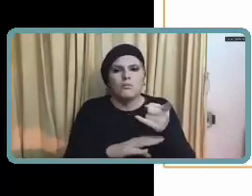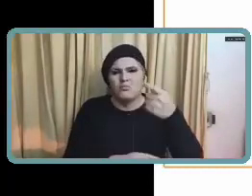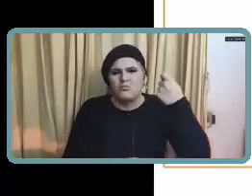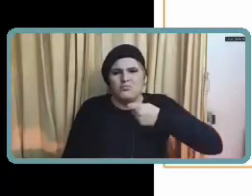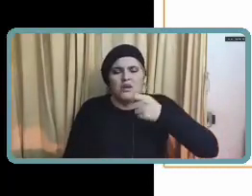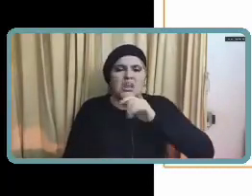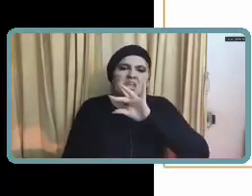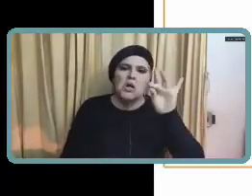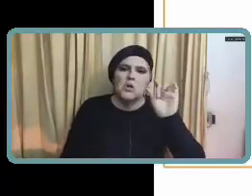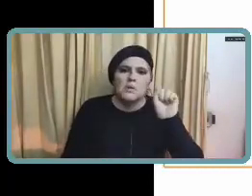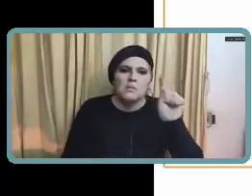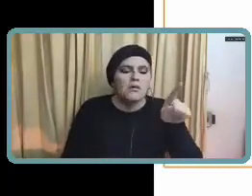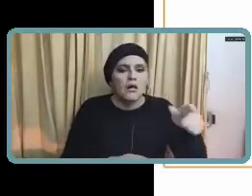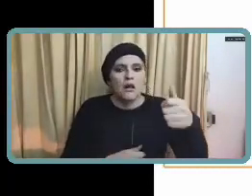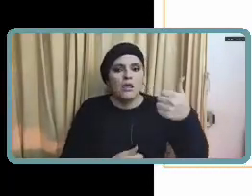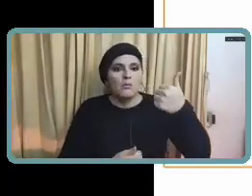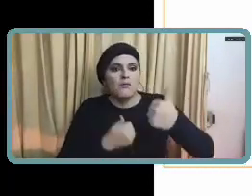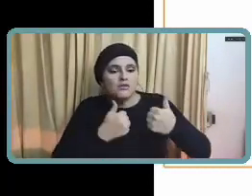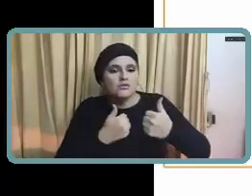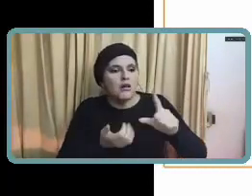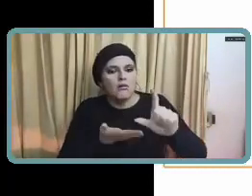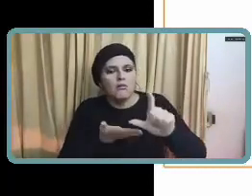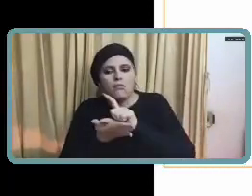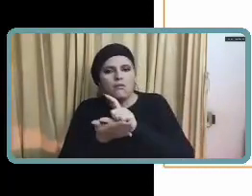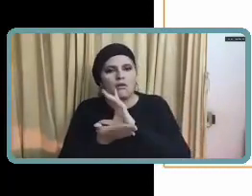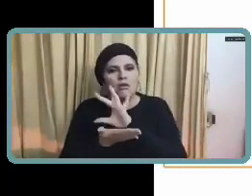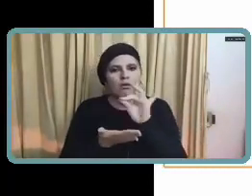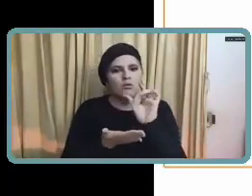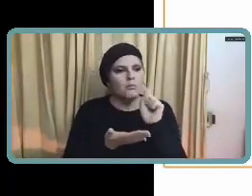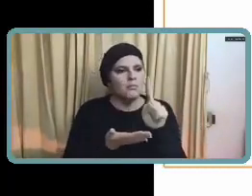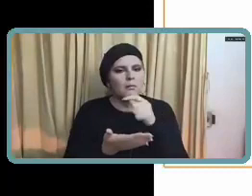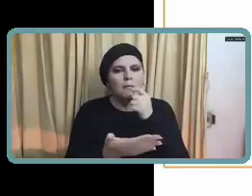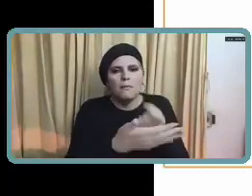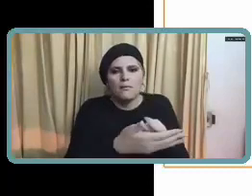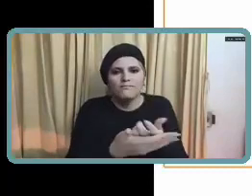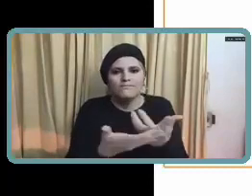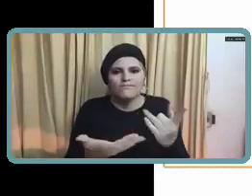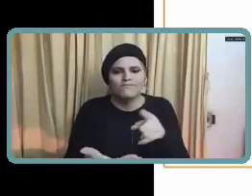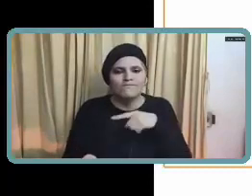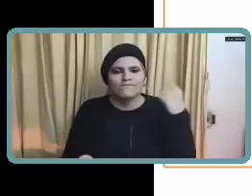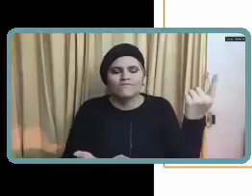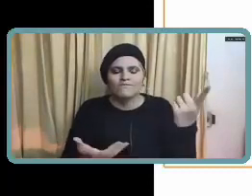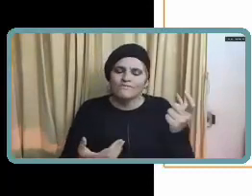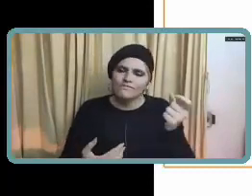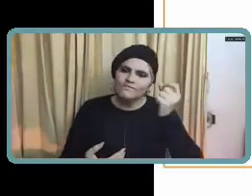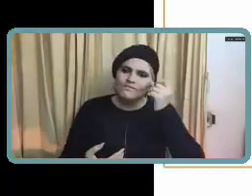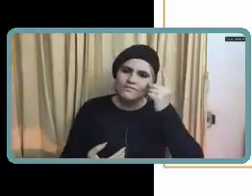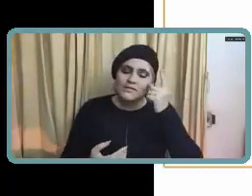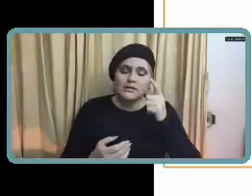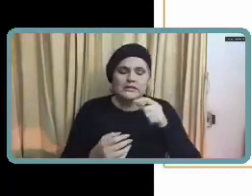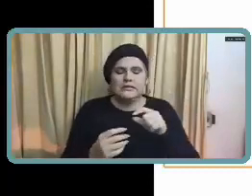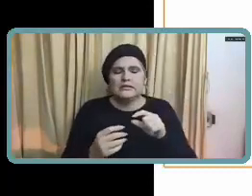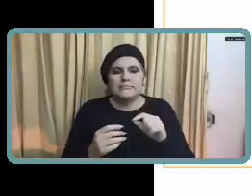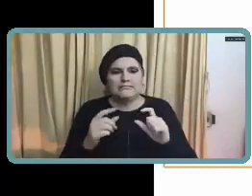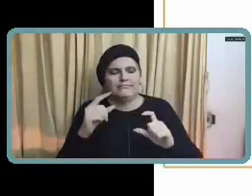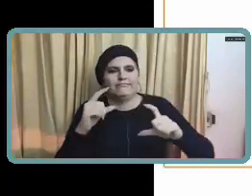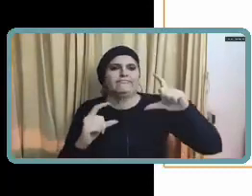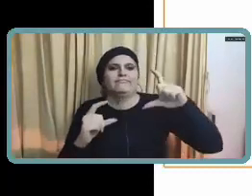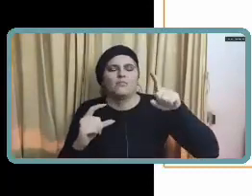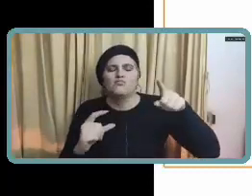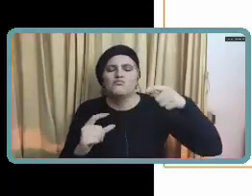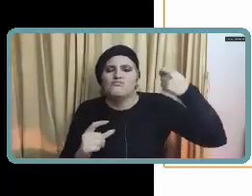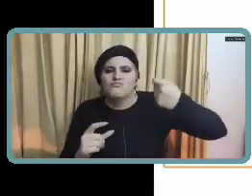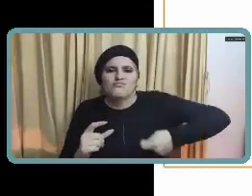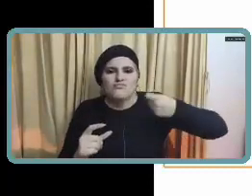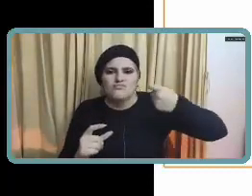gran brecha de las capacitaciones la tiene que ver el alto costo. Y eso